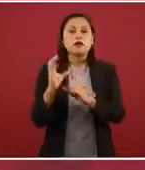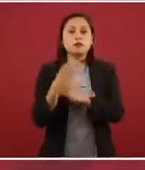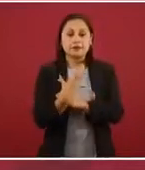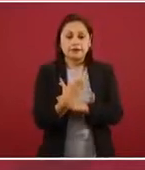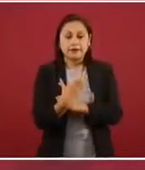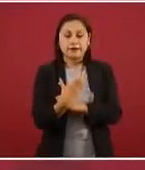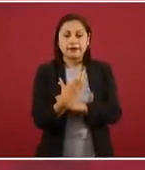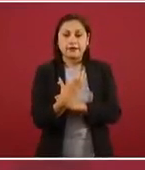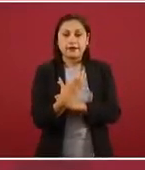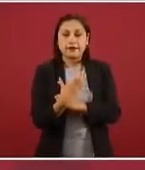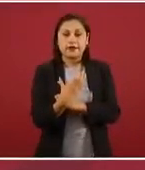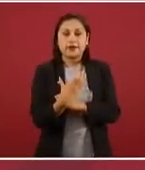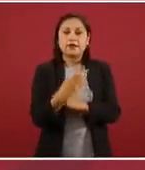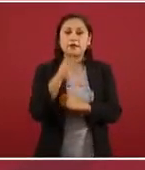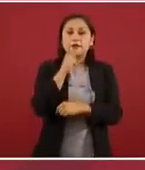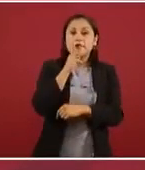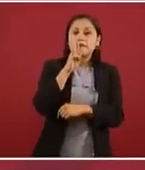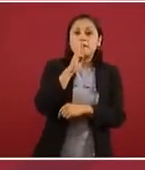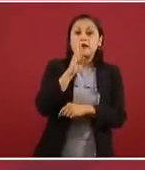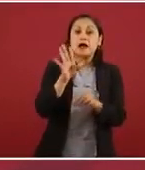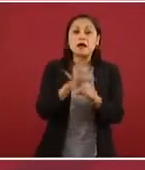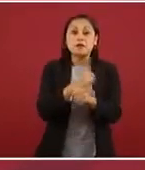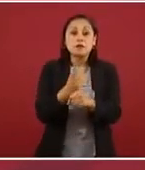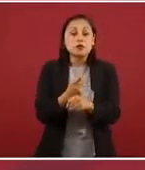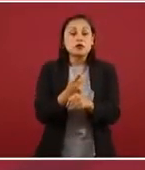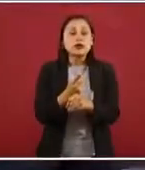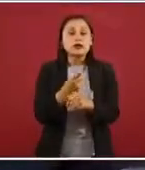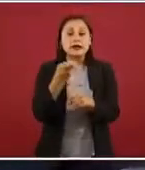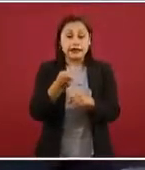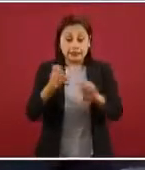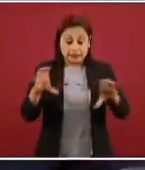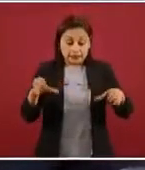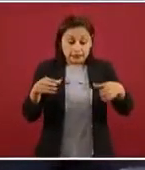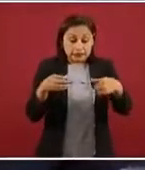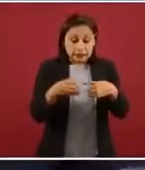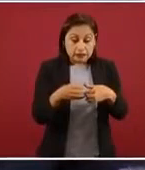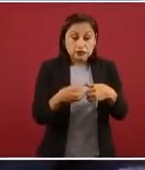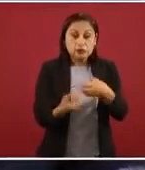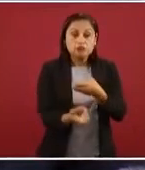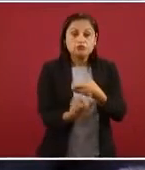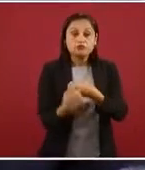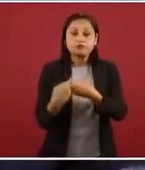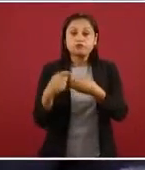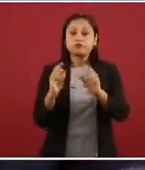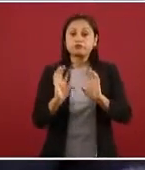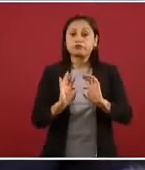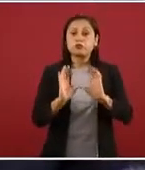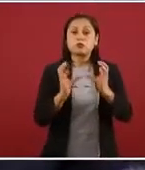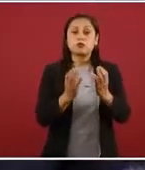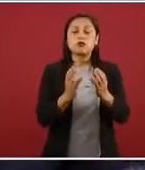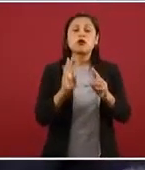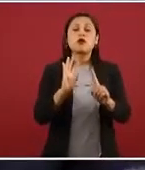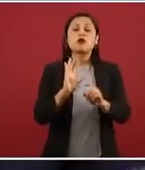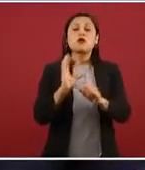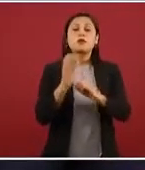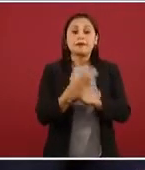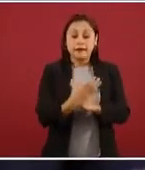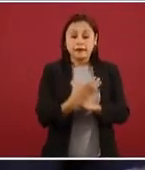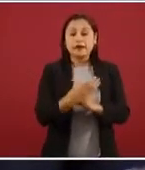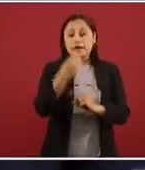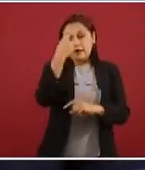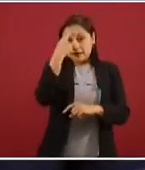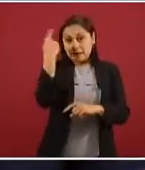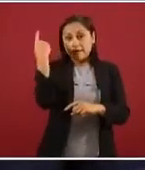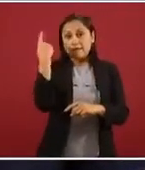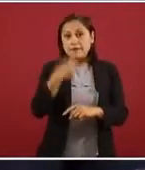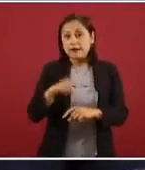comités se les va a entregar el apoyo para construcción de aulas, mejoramiento de